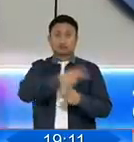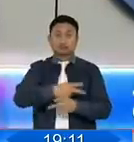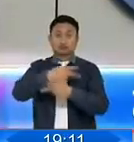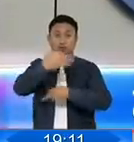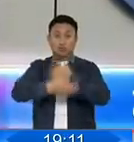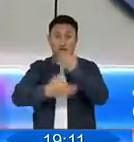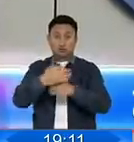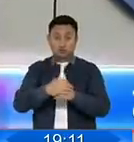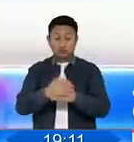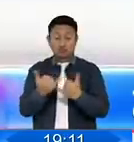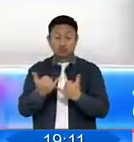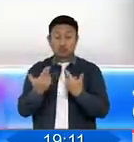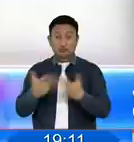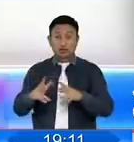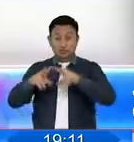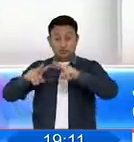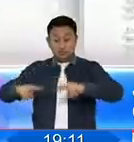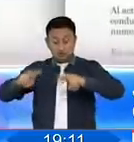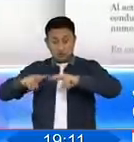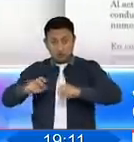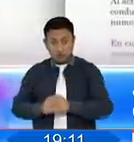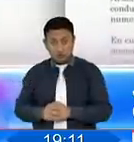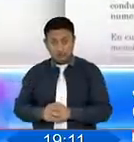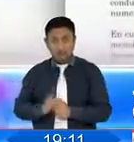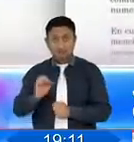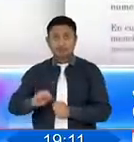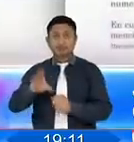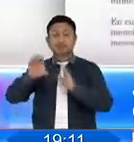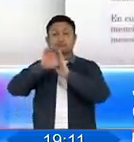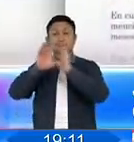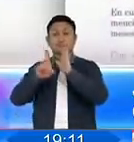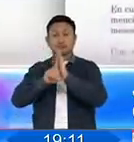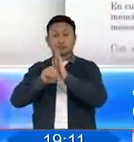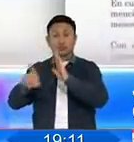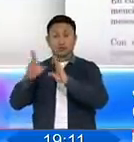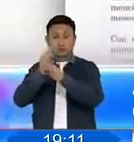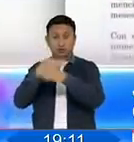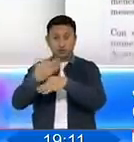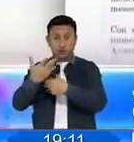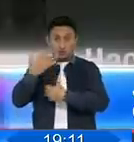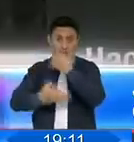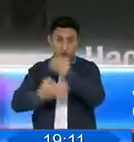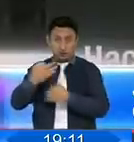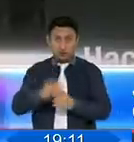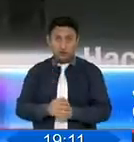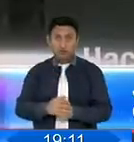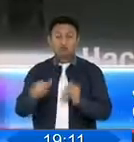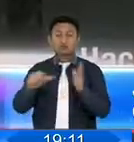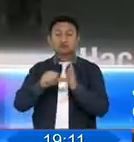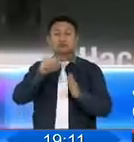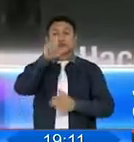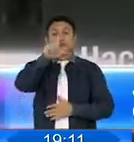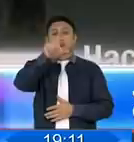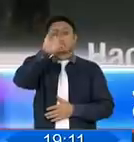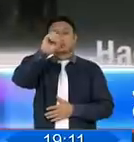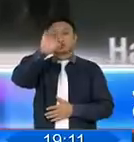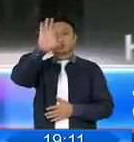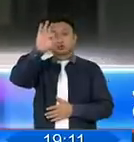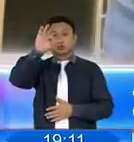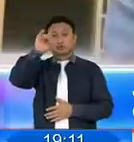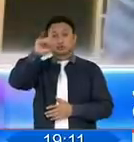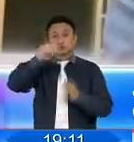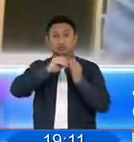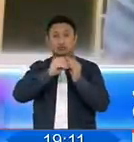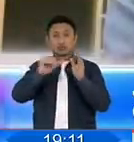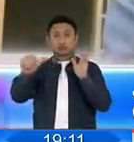sumario administrativo, de acuerdo al Código Orgánico de la Función Judicial, artículo 109, numeral 7. Y tienen